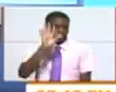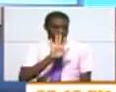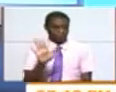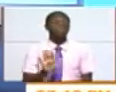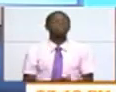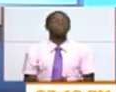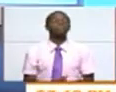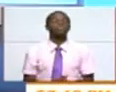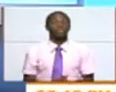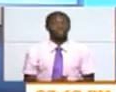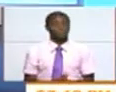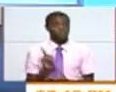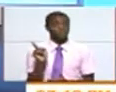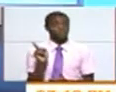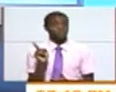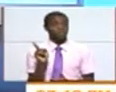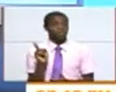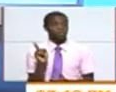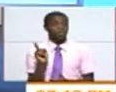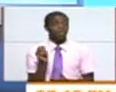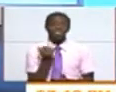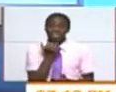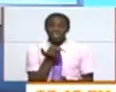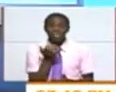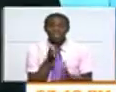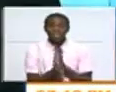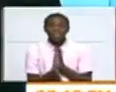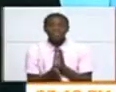Se tuvo que ir a la punta,